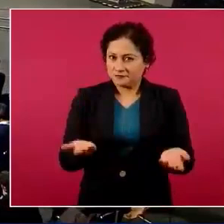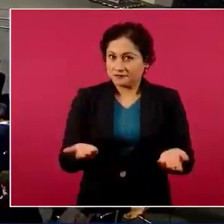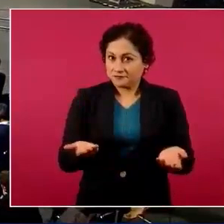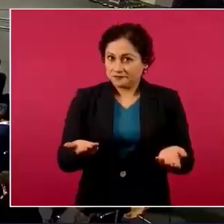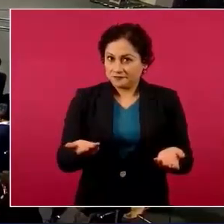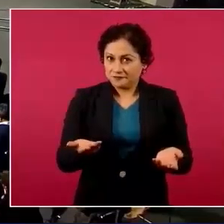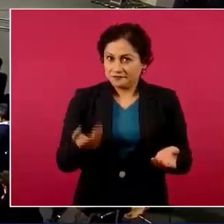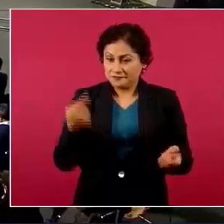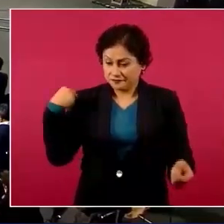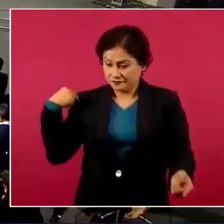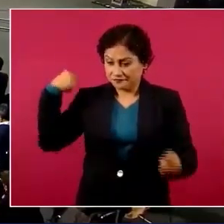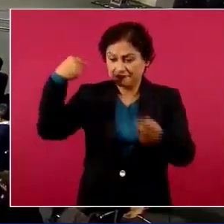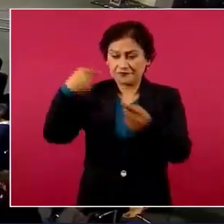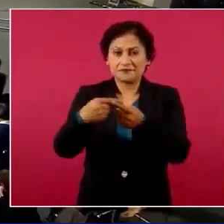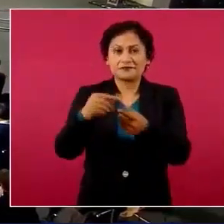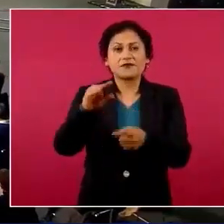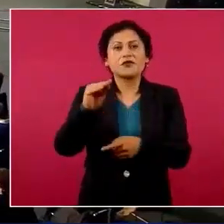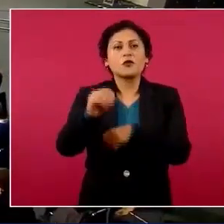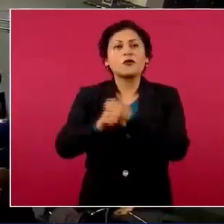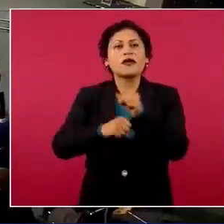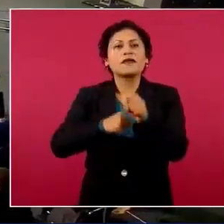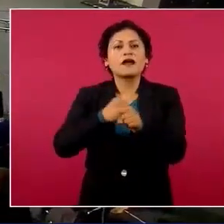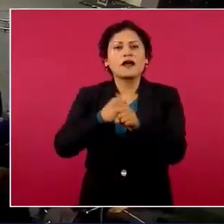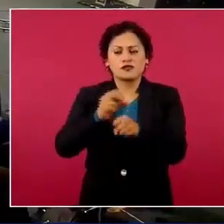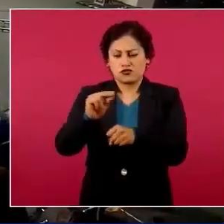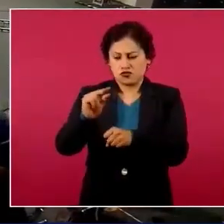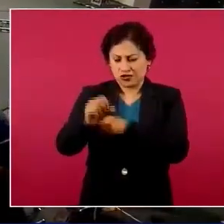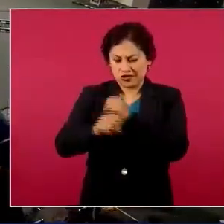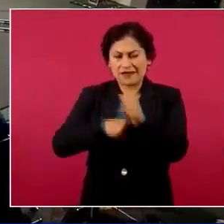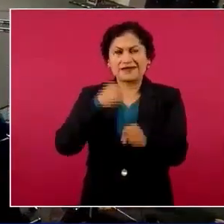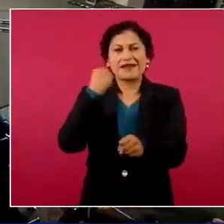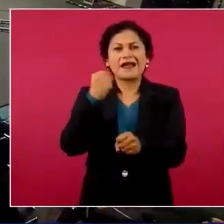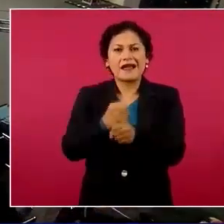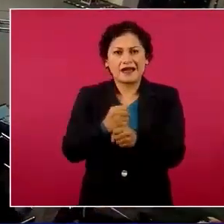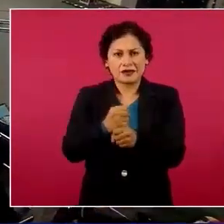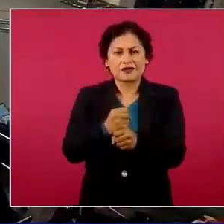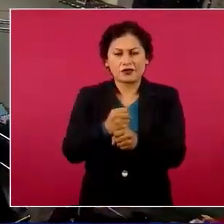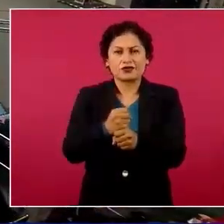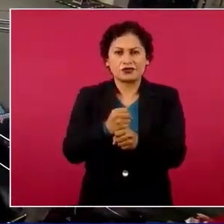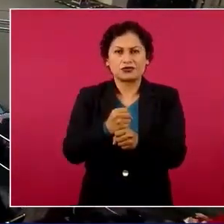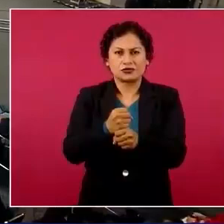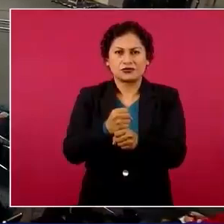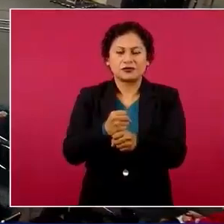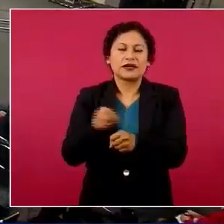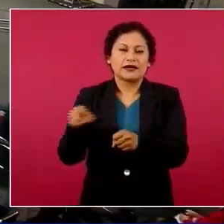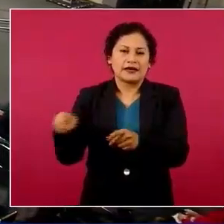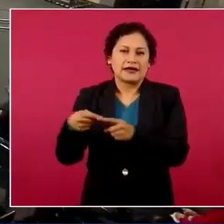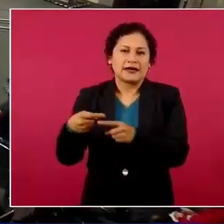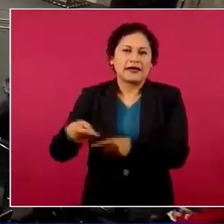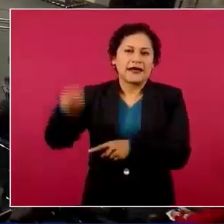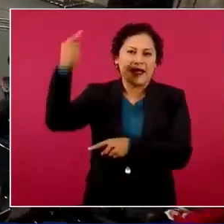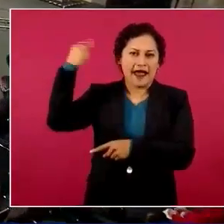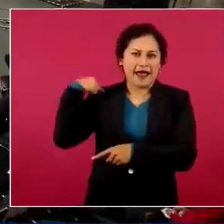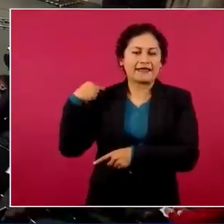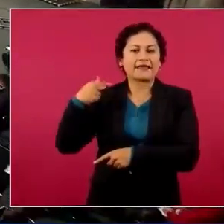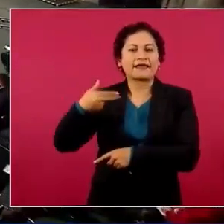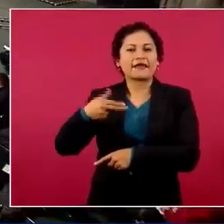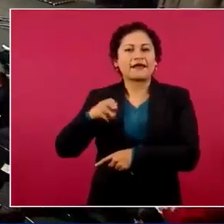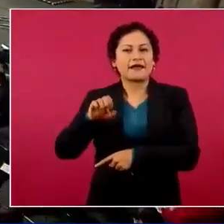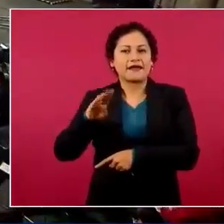Casi 90 años, 80 años antes de Goebbels.